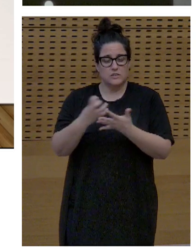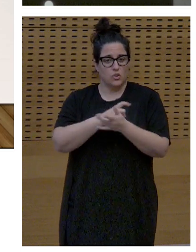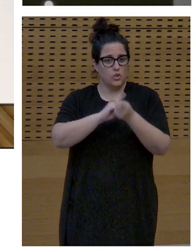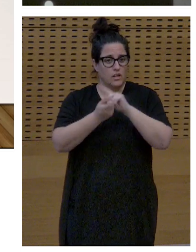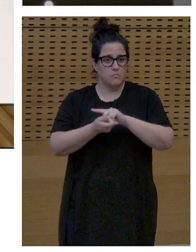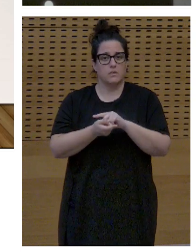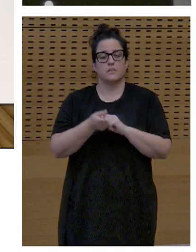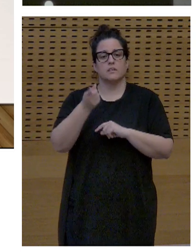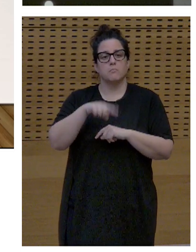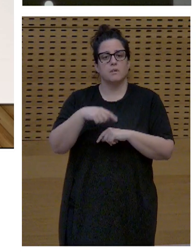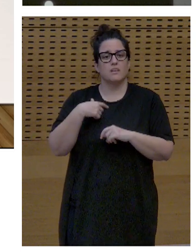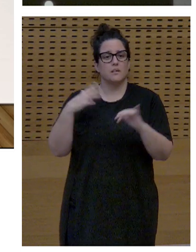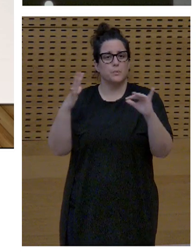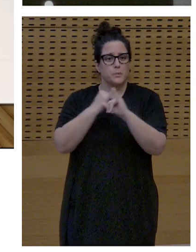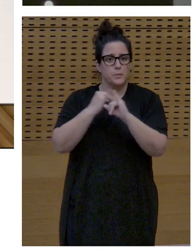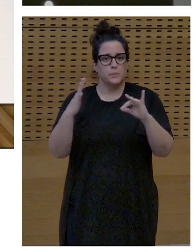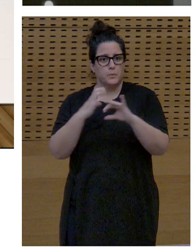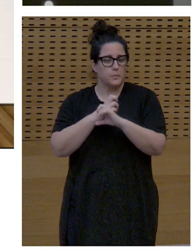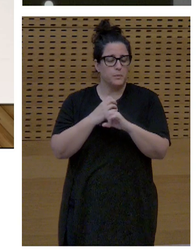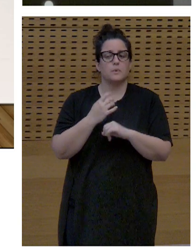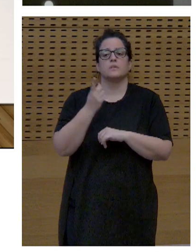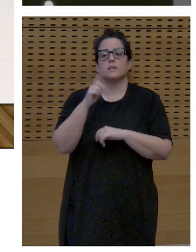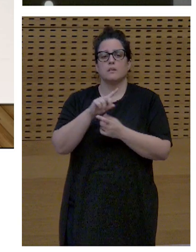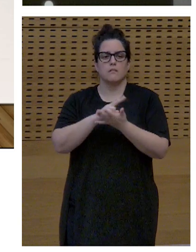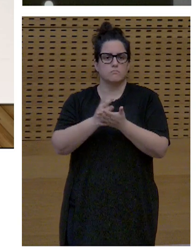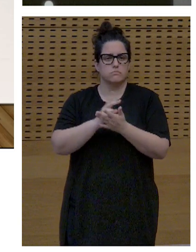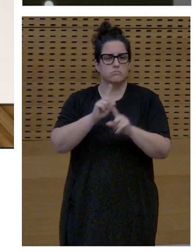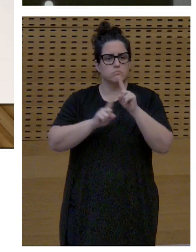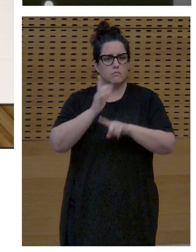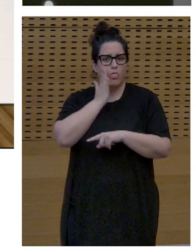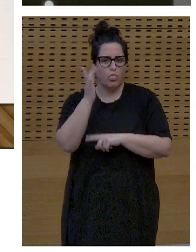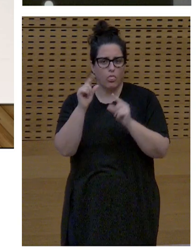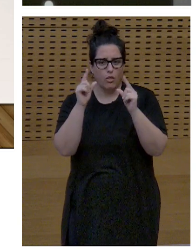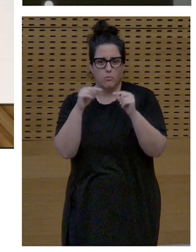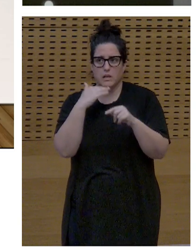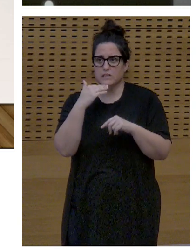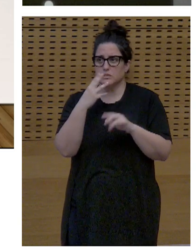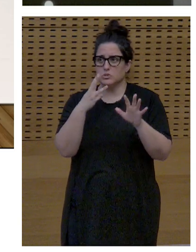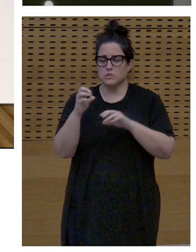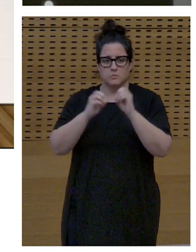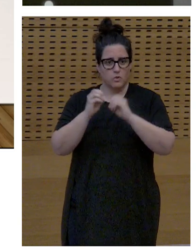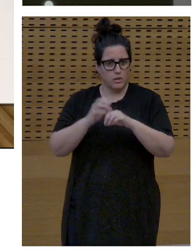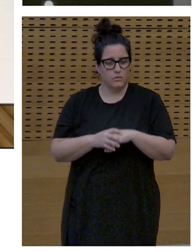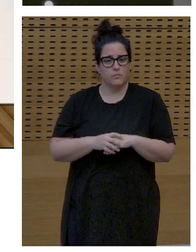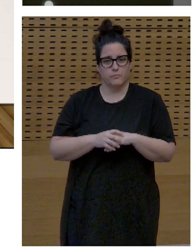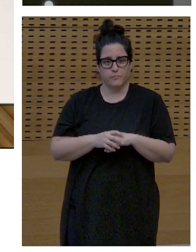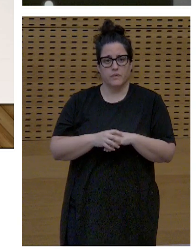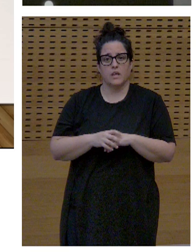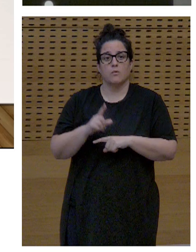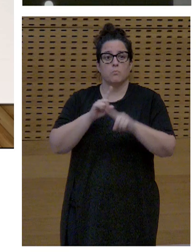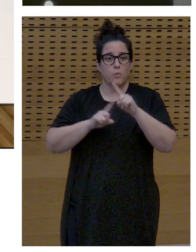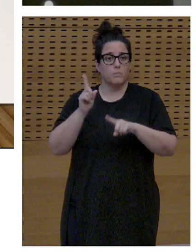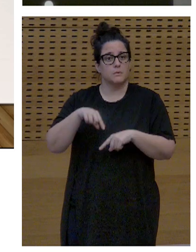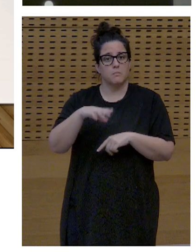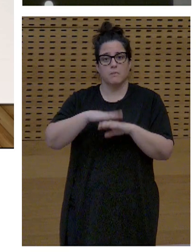cambios en el peso, los trastornos del sueño también casi en un 89%, los trastornos urinarios, esa